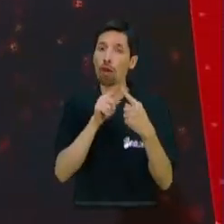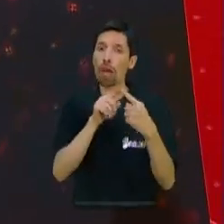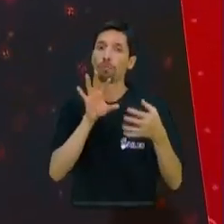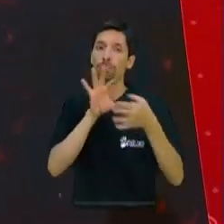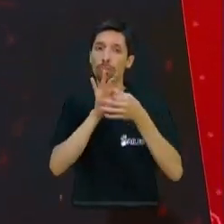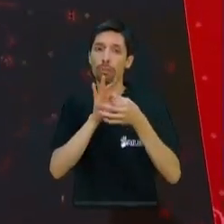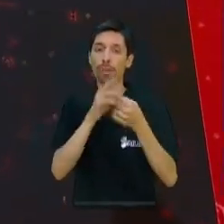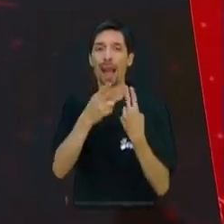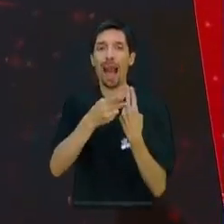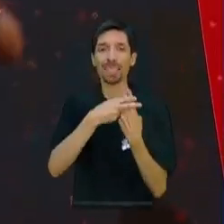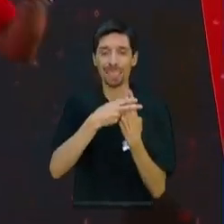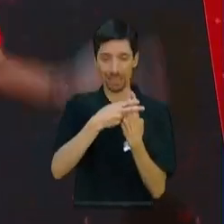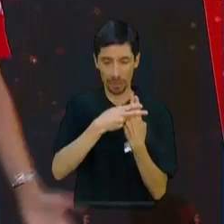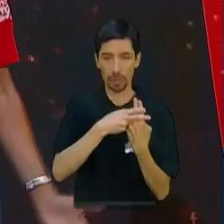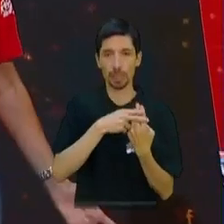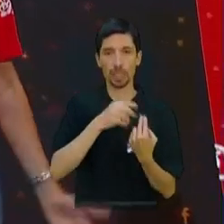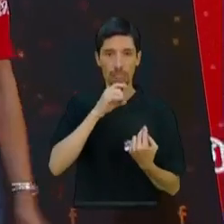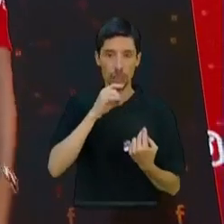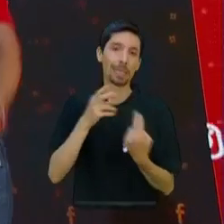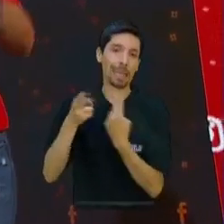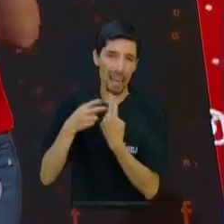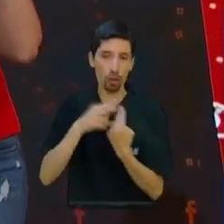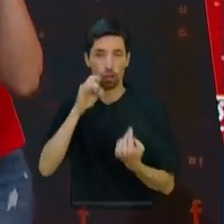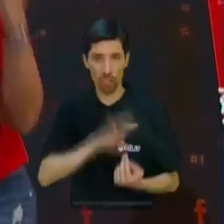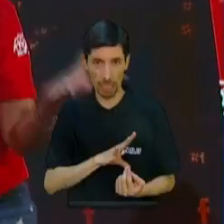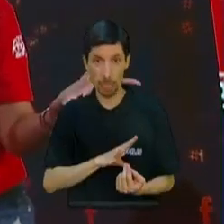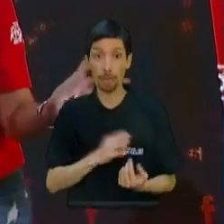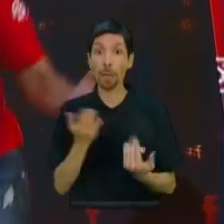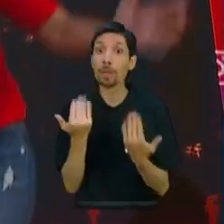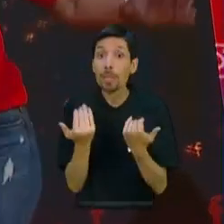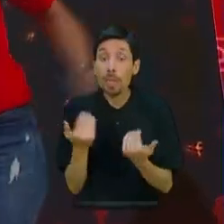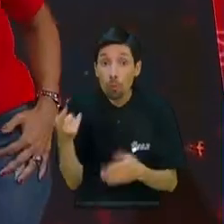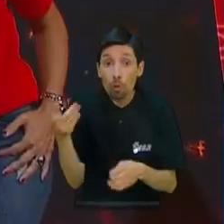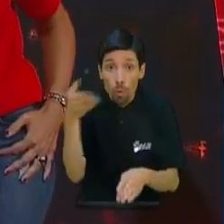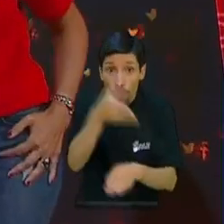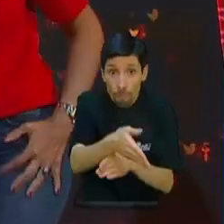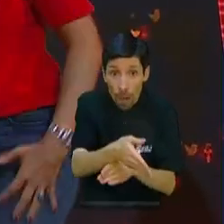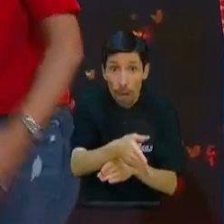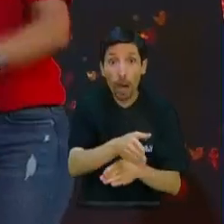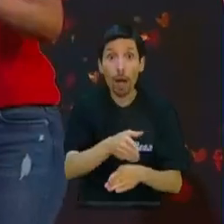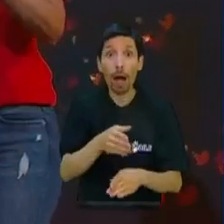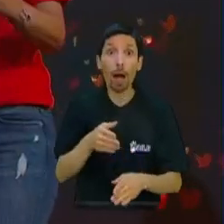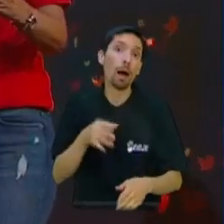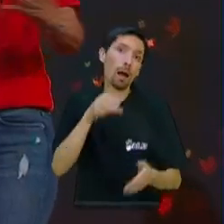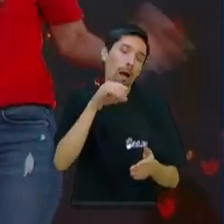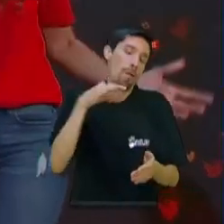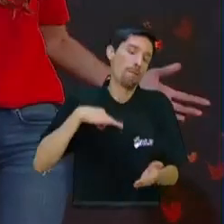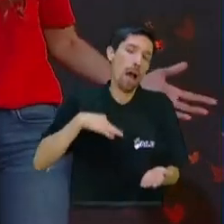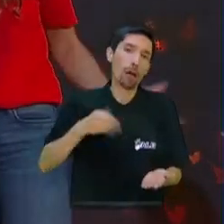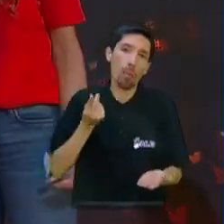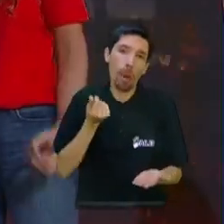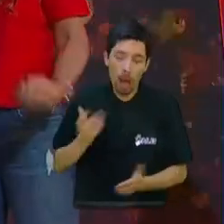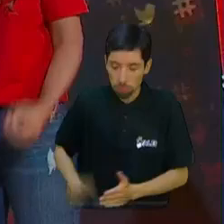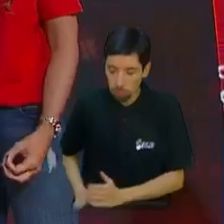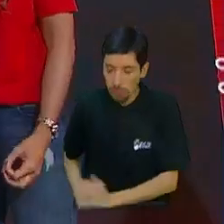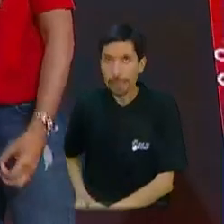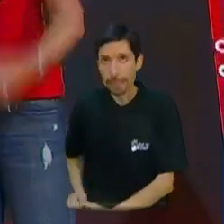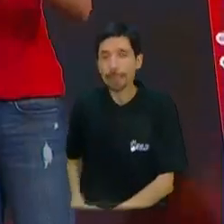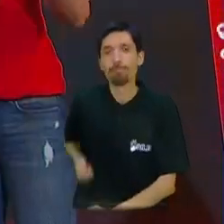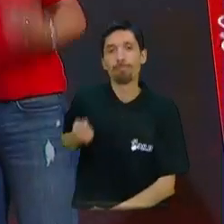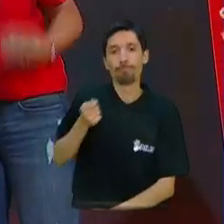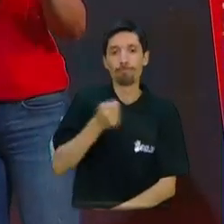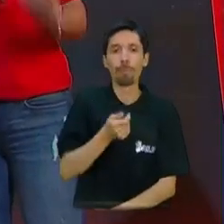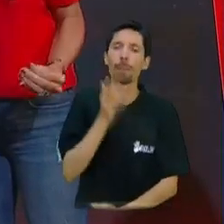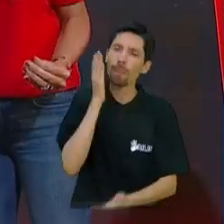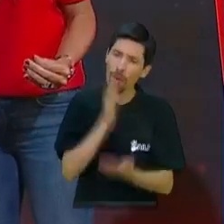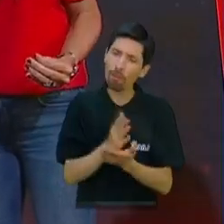con el hashtag Teletón Chile. Pero lamentablemente necesitamos que vaya al banco. Póngase la mano al bolsillo, por favor. Vaya al banco porque tenemos